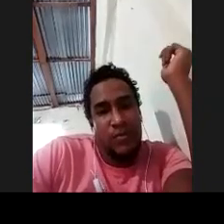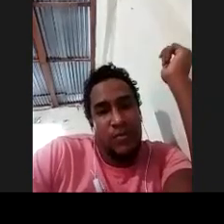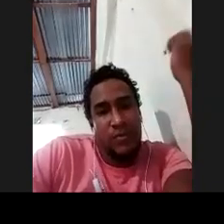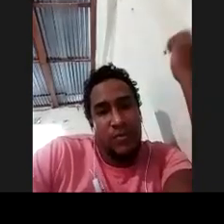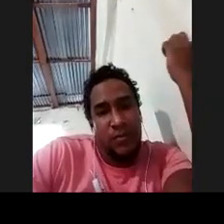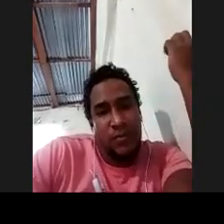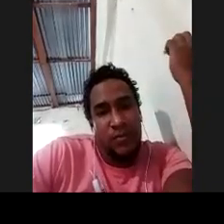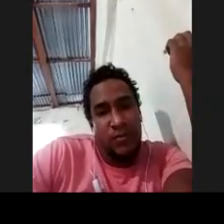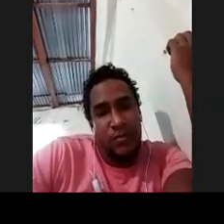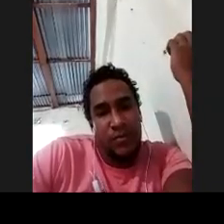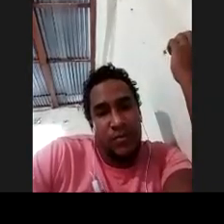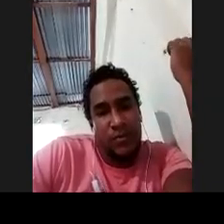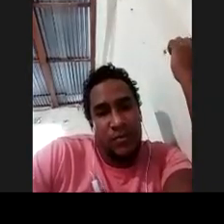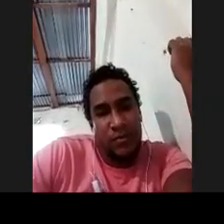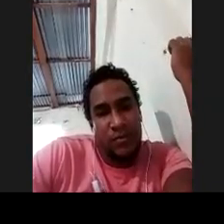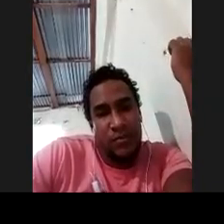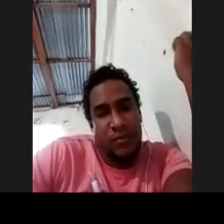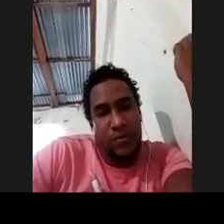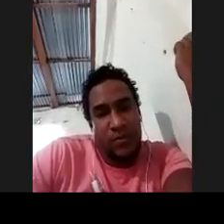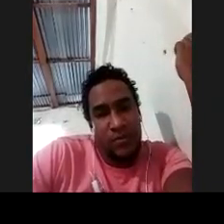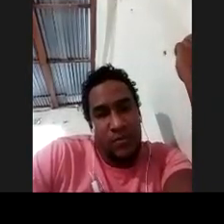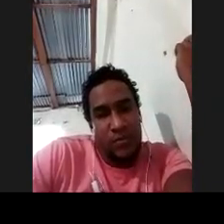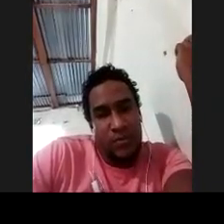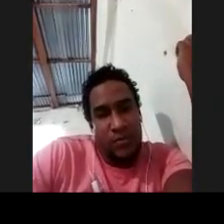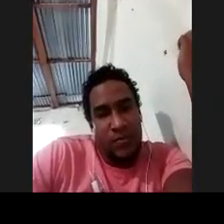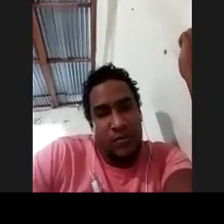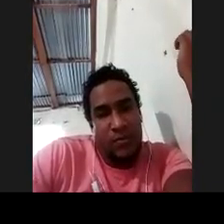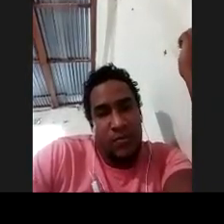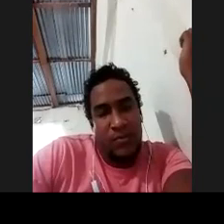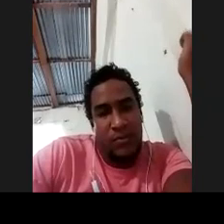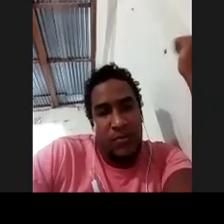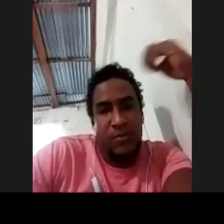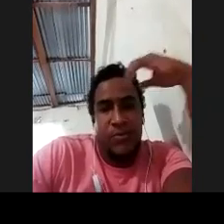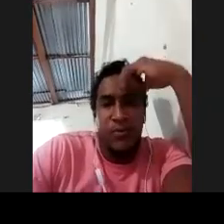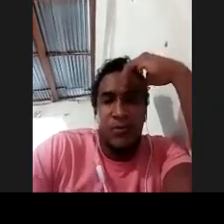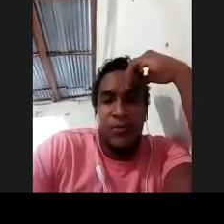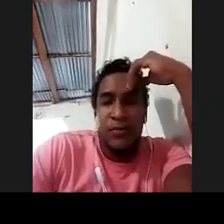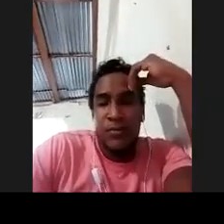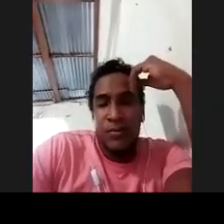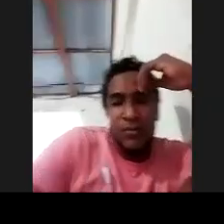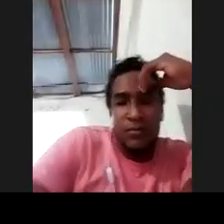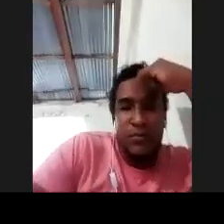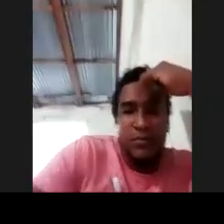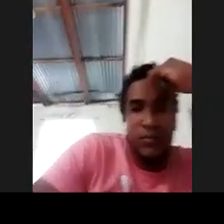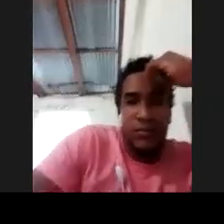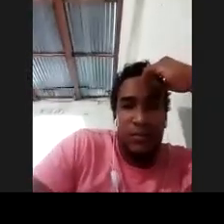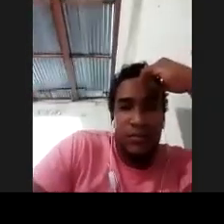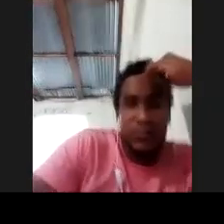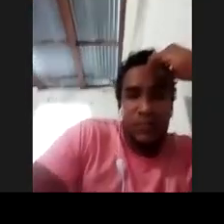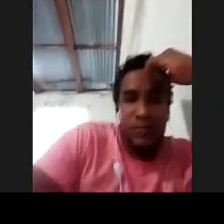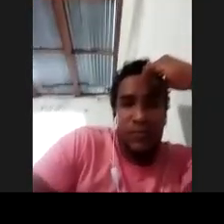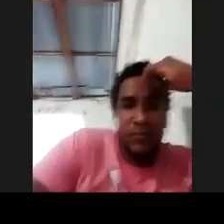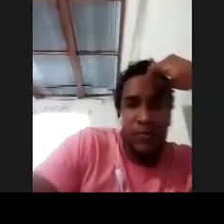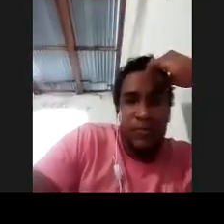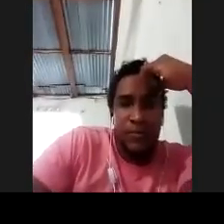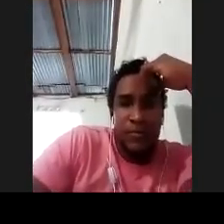Los temporizadores son elementos muy utilizados en la parte de control. Y no solamente en la parte industrial, sino también